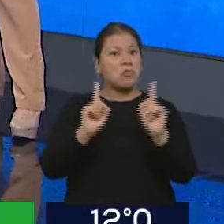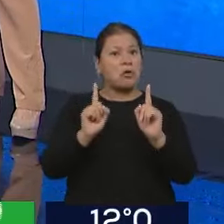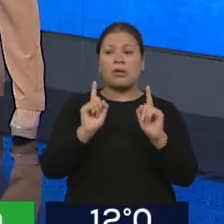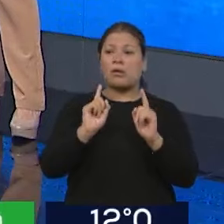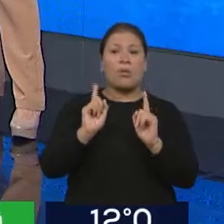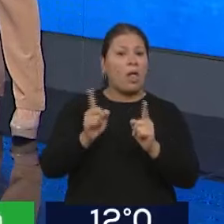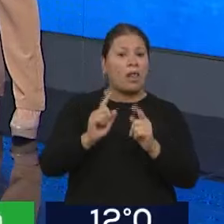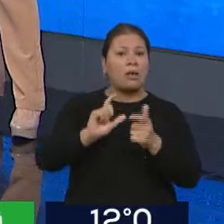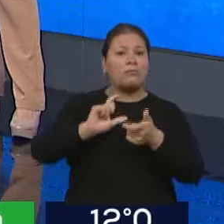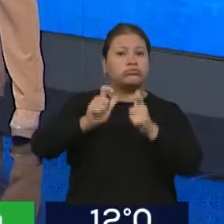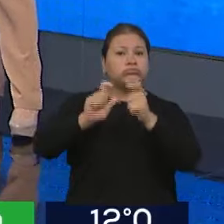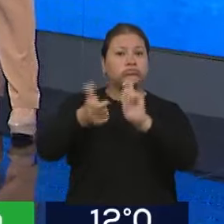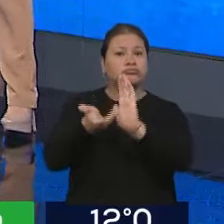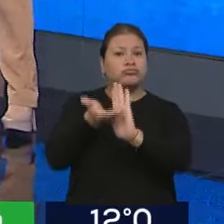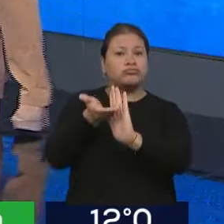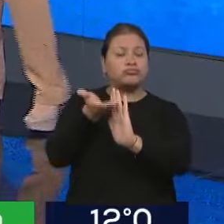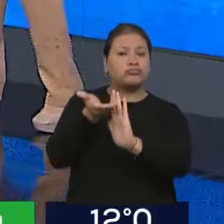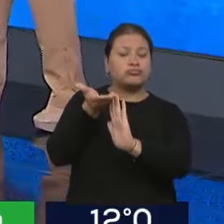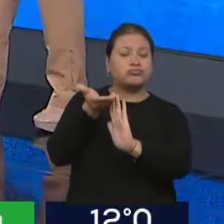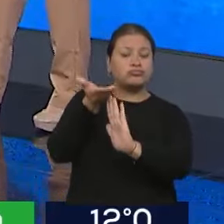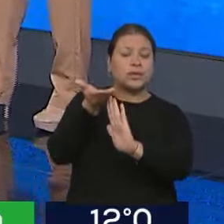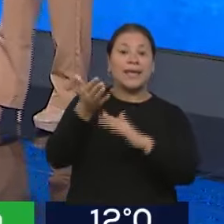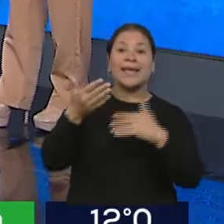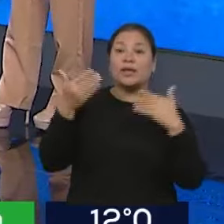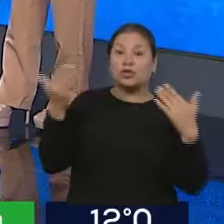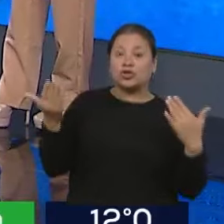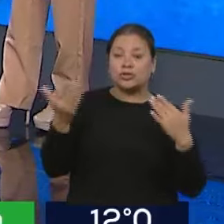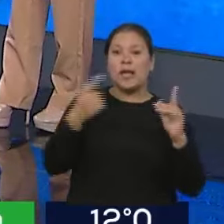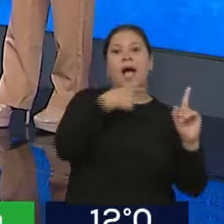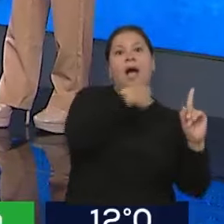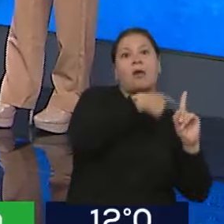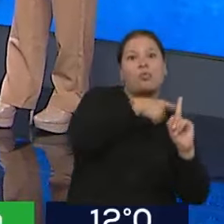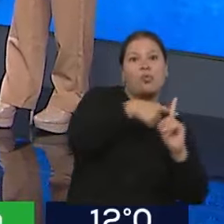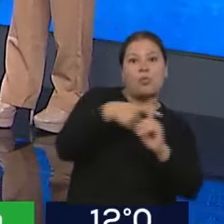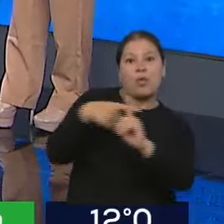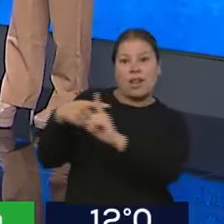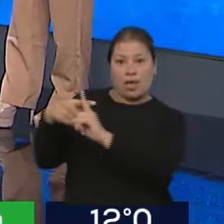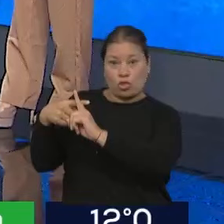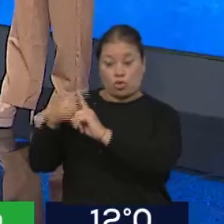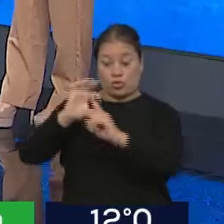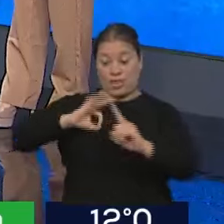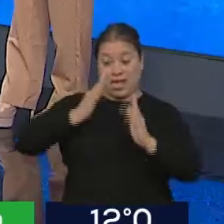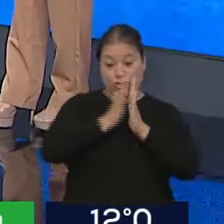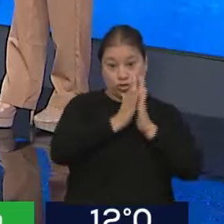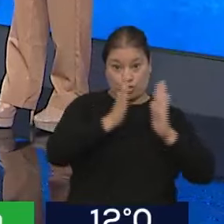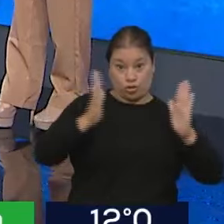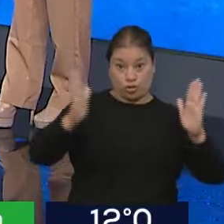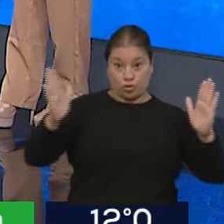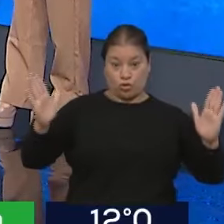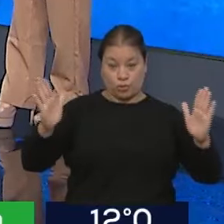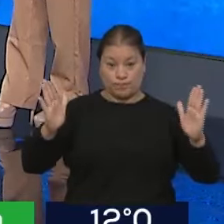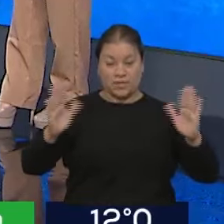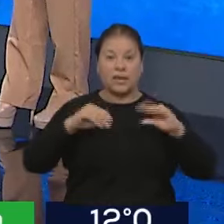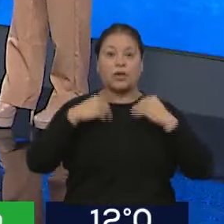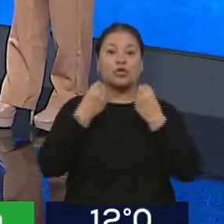gas, entre otras cosas. Por lo tanto, el acumulado, fíjate, es decir, en lo que va del año, se han